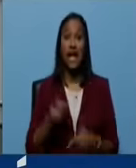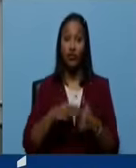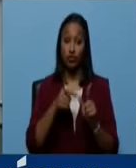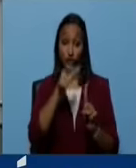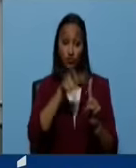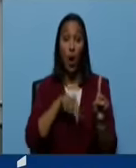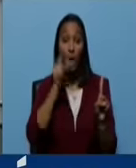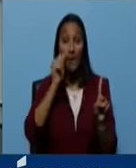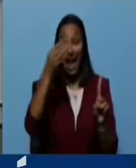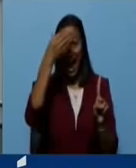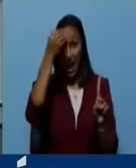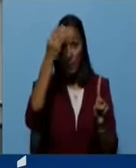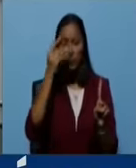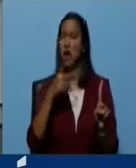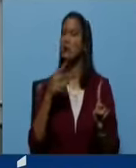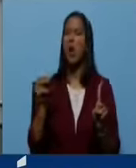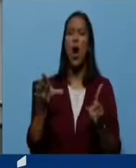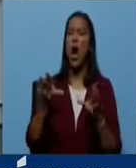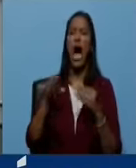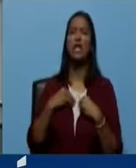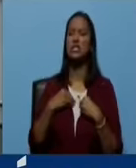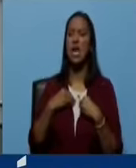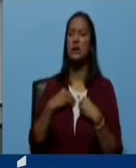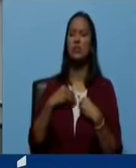TCJ, así como también